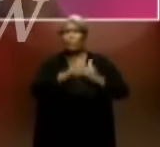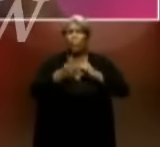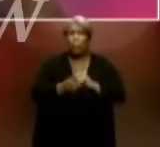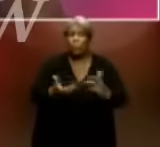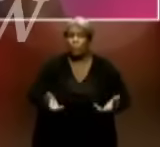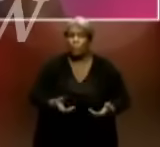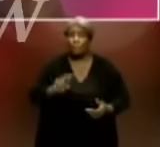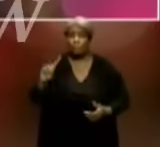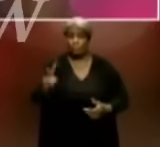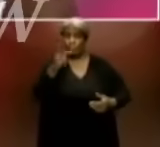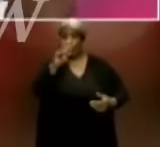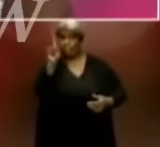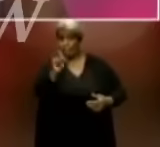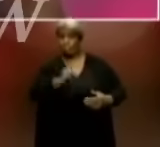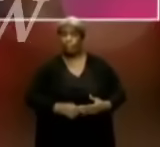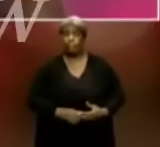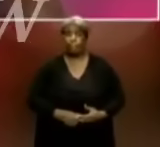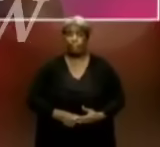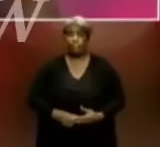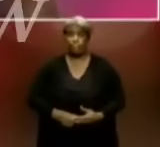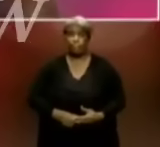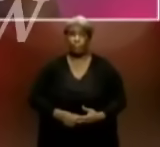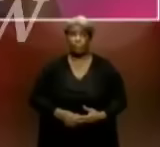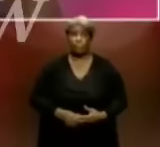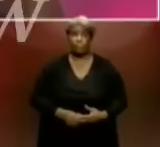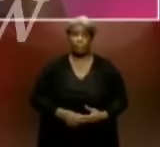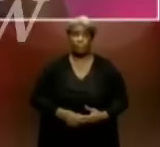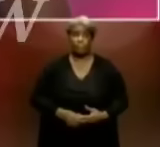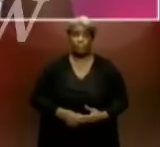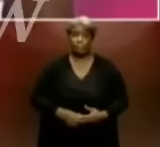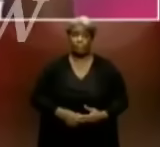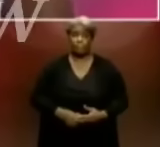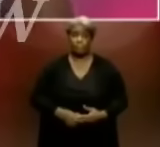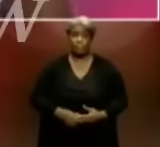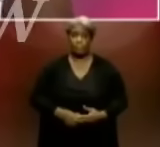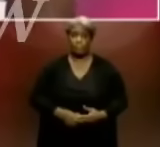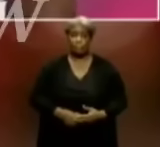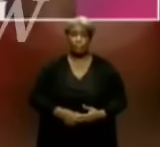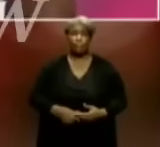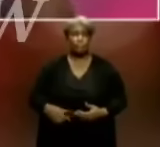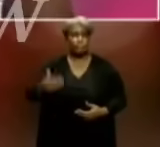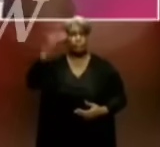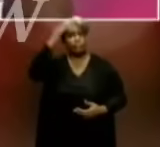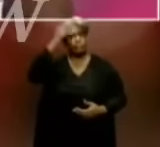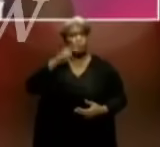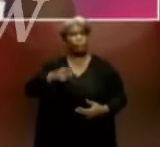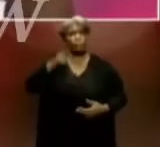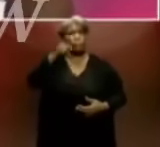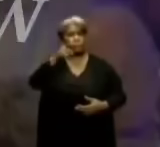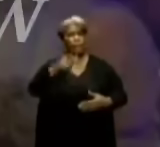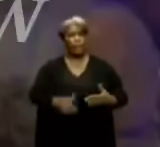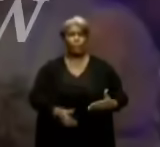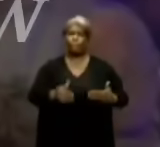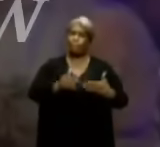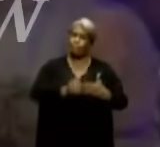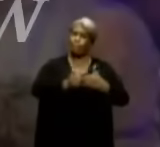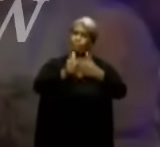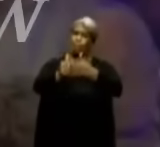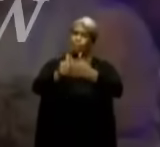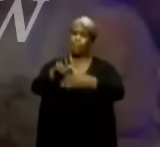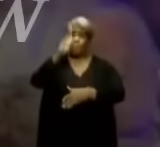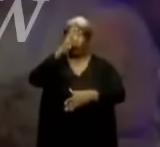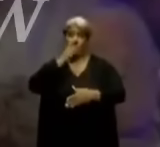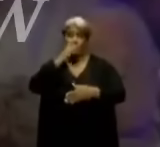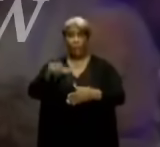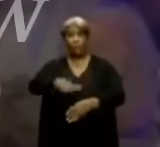Y segundo es, lo siento, señor presidente, usted es un abanderado de los dominicanos en el exterior. Me gustaría